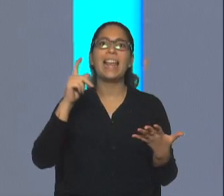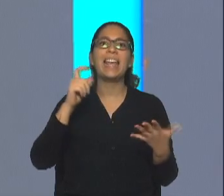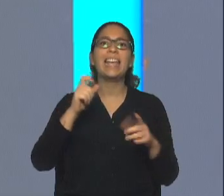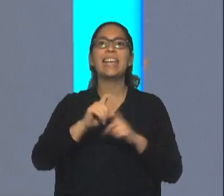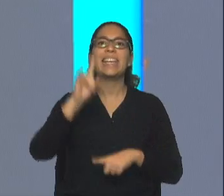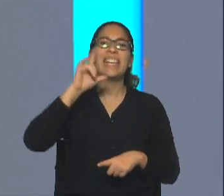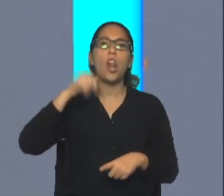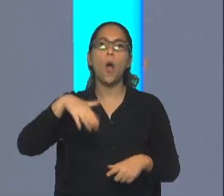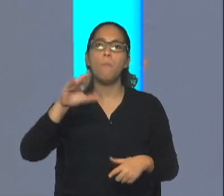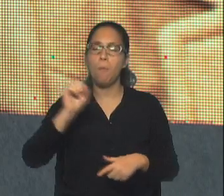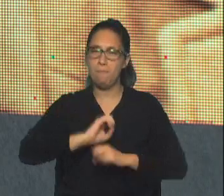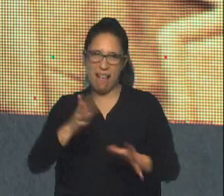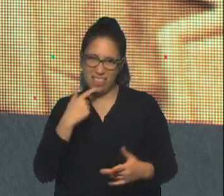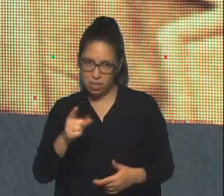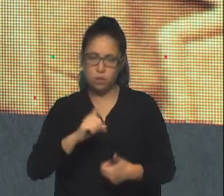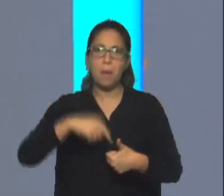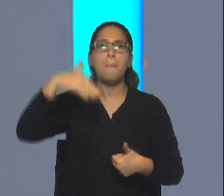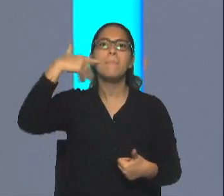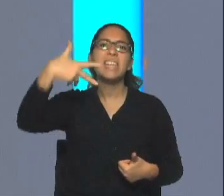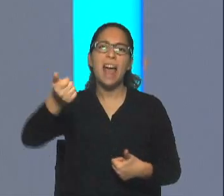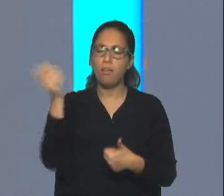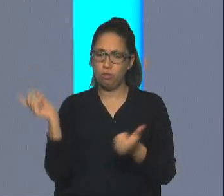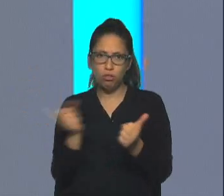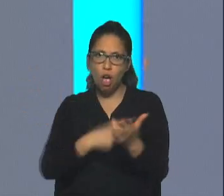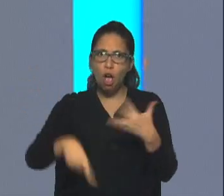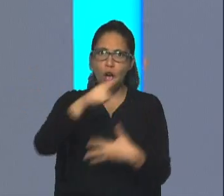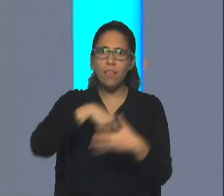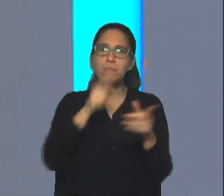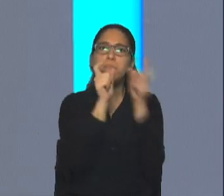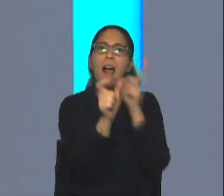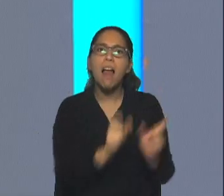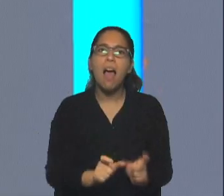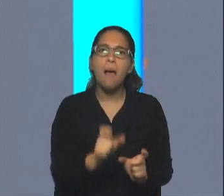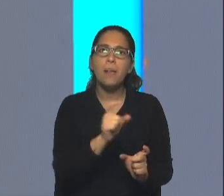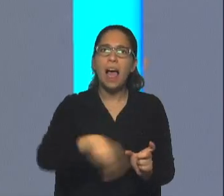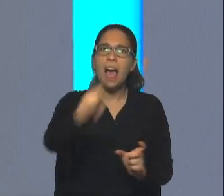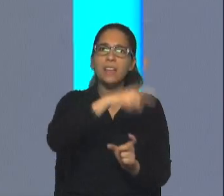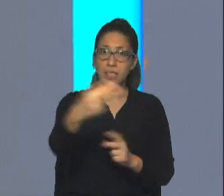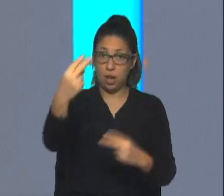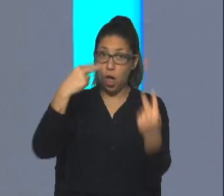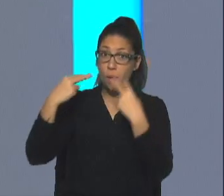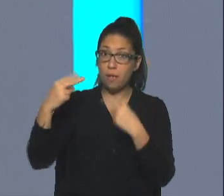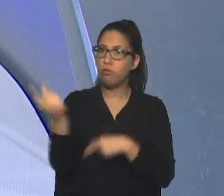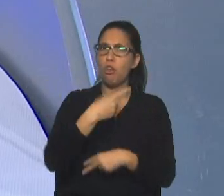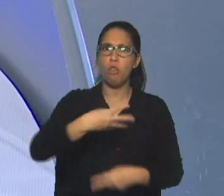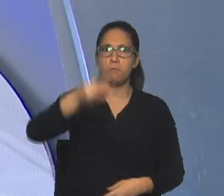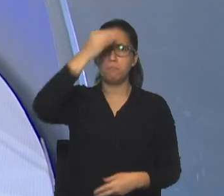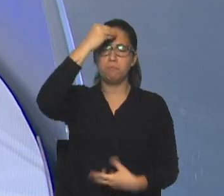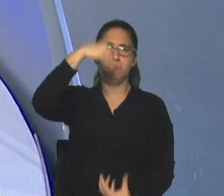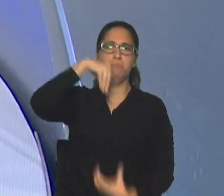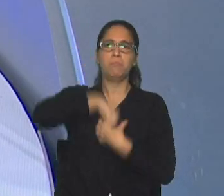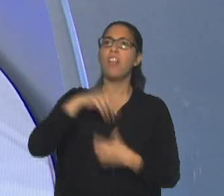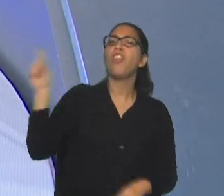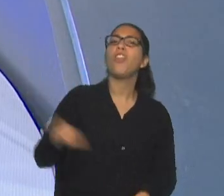mina son todas palabras que quienes nos están viendo tenemos en el acervo cultural de dónde